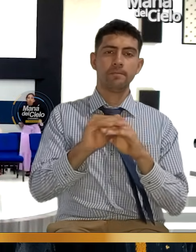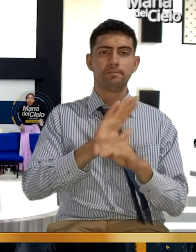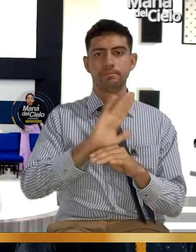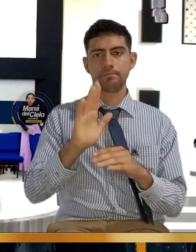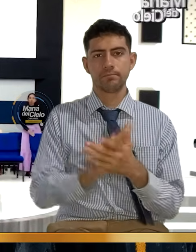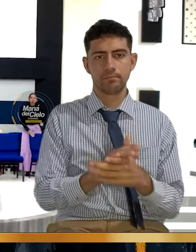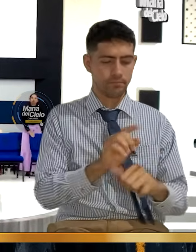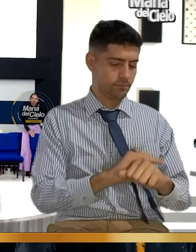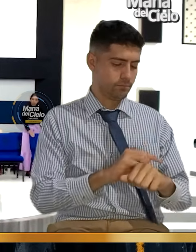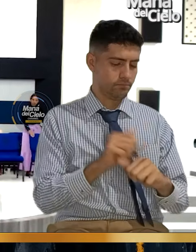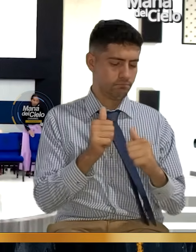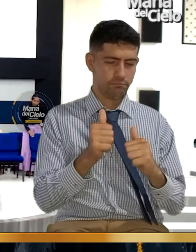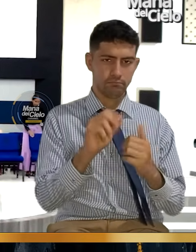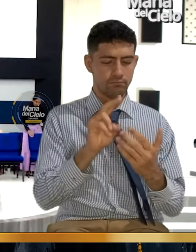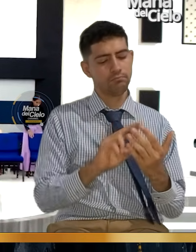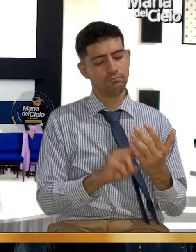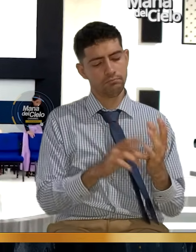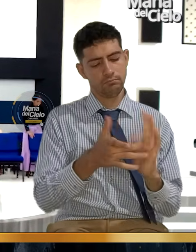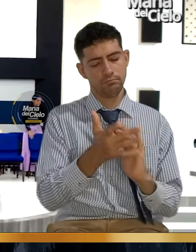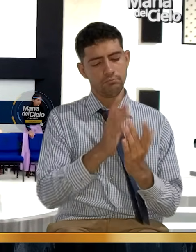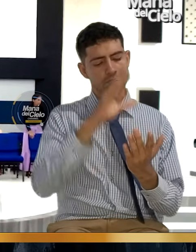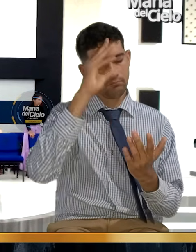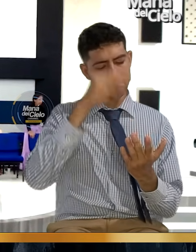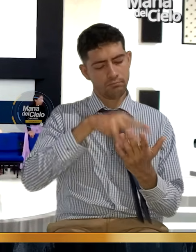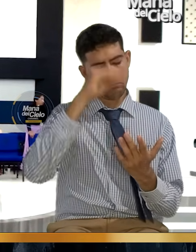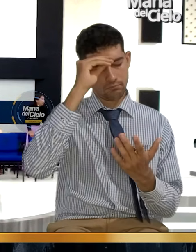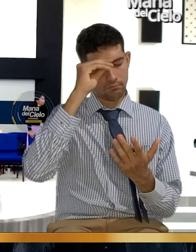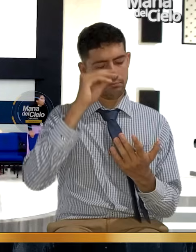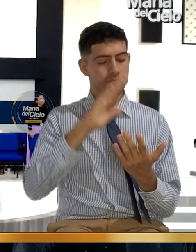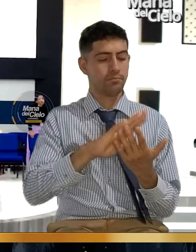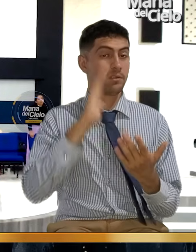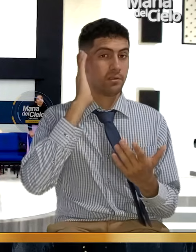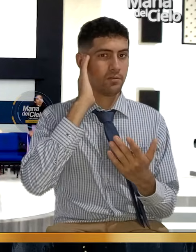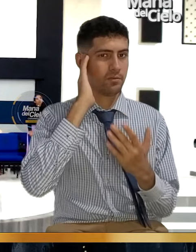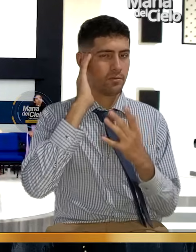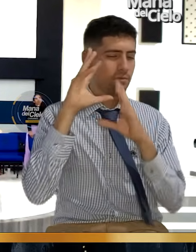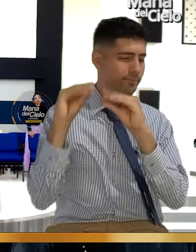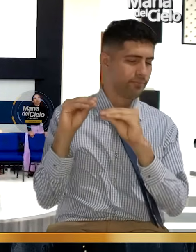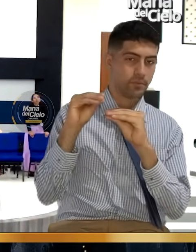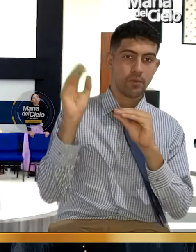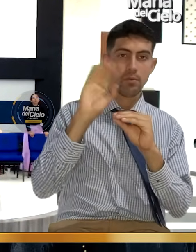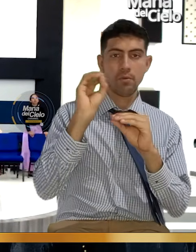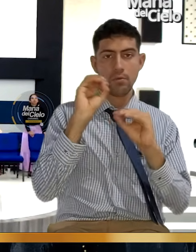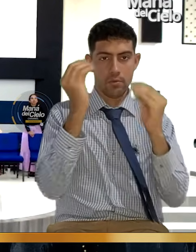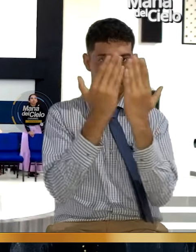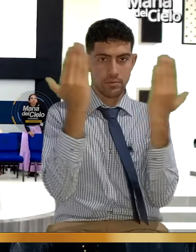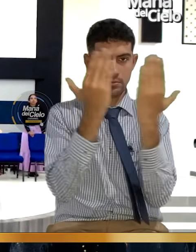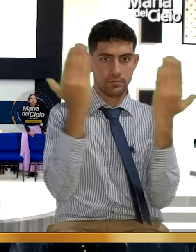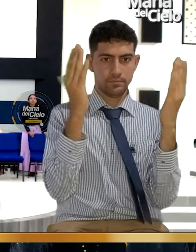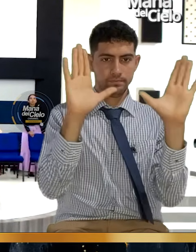pies tu palabra. Y esta palabra es lumbrera al camino de